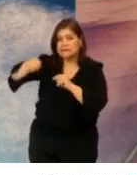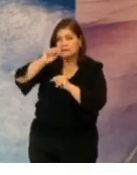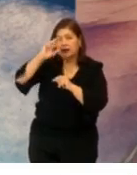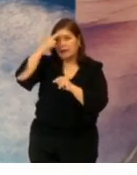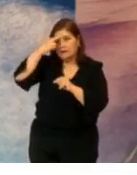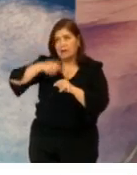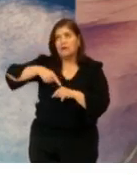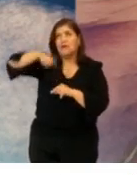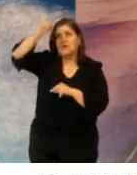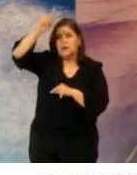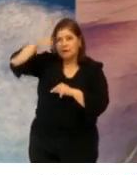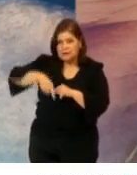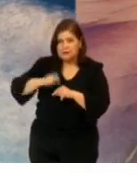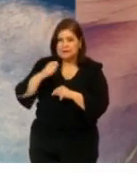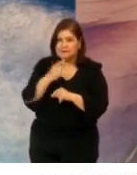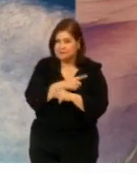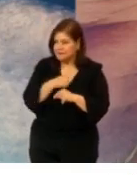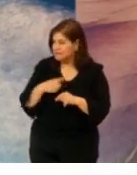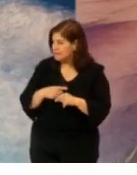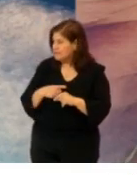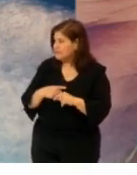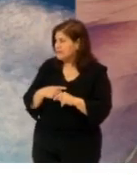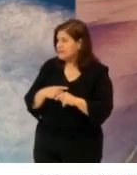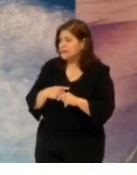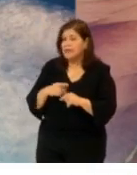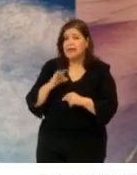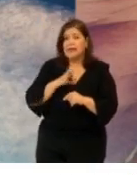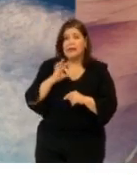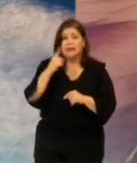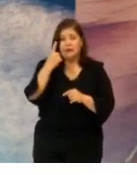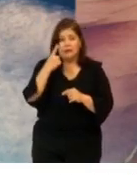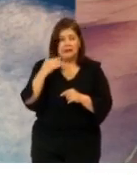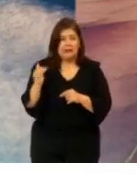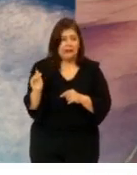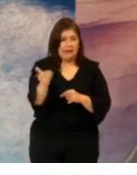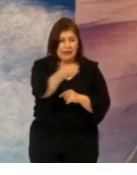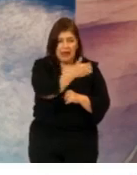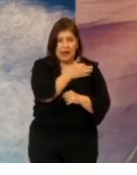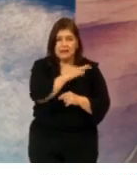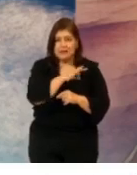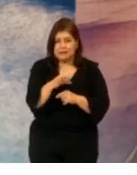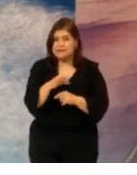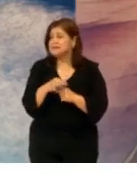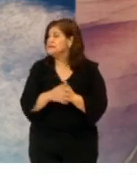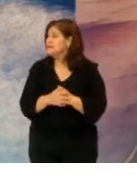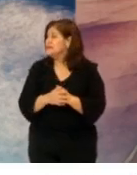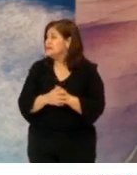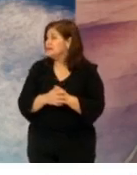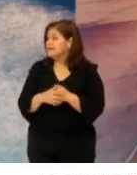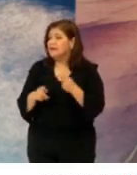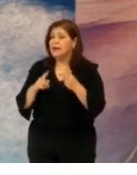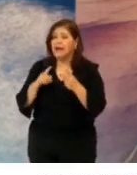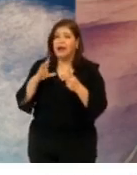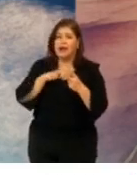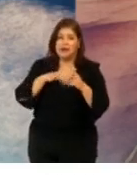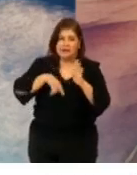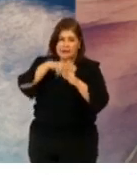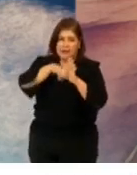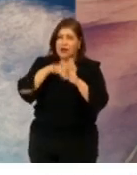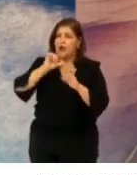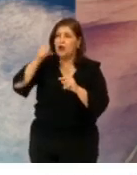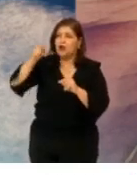subir y bajar. Uno está dando la vuelta al fondo en la pared que está acá atrás de nosotros y el otro por los